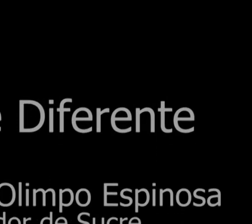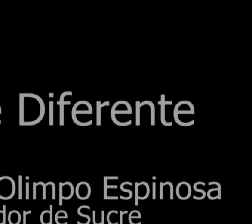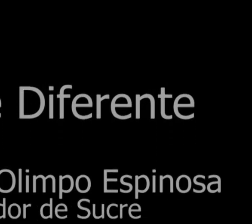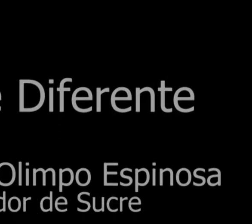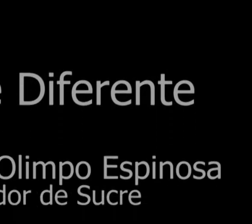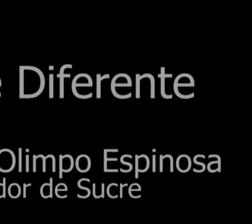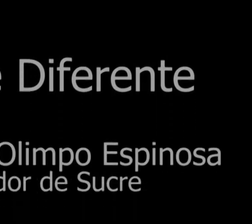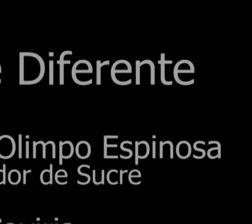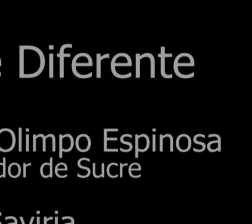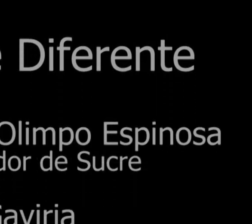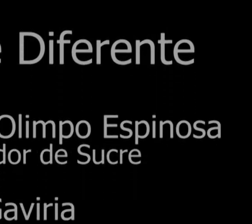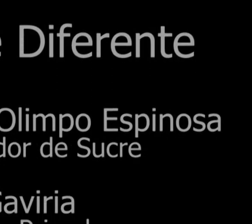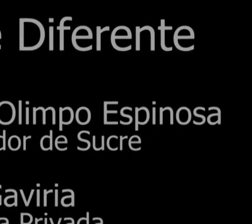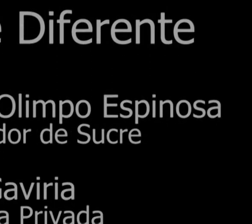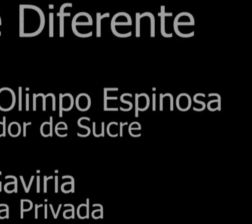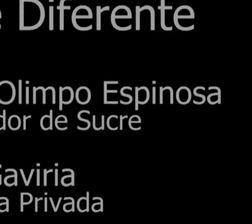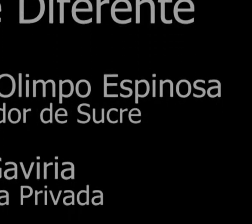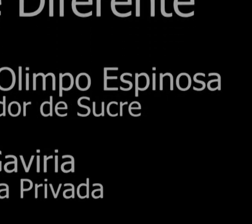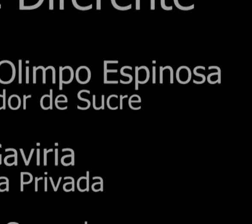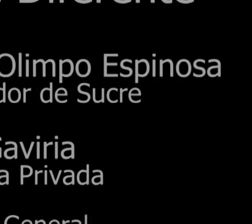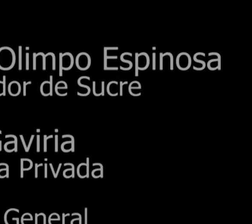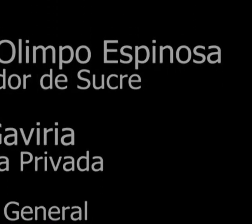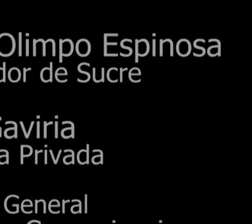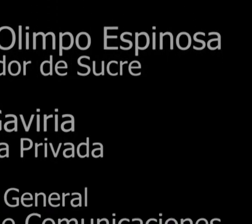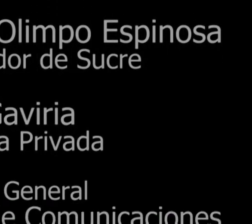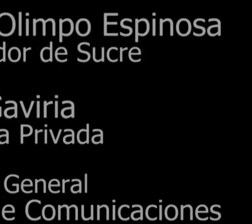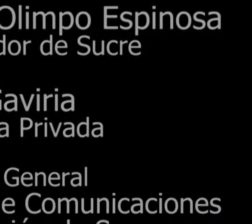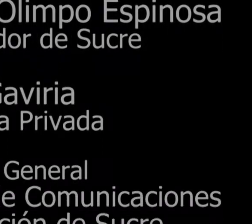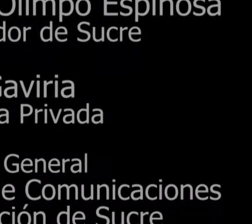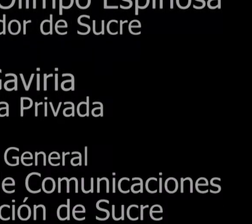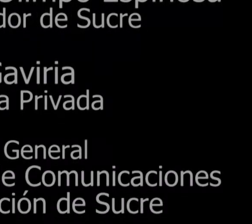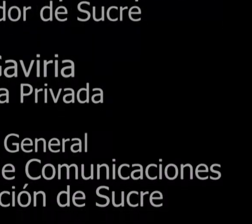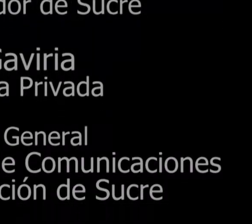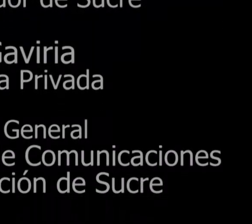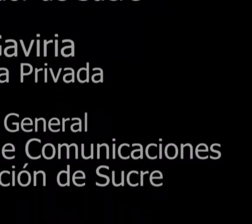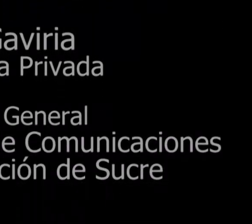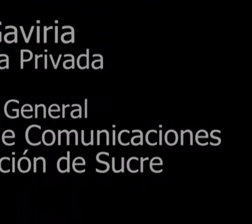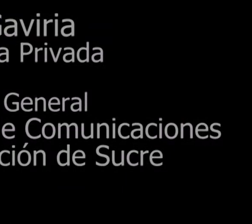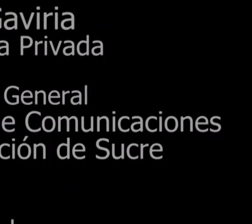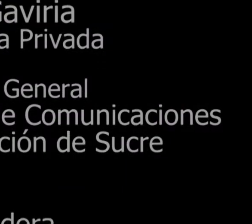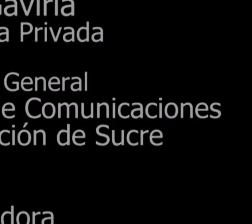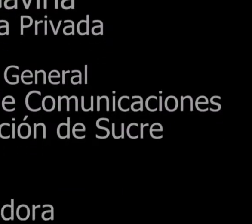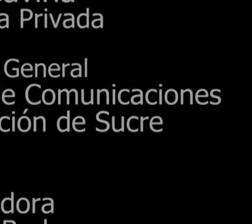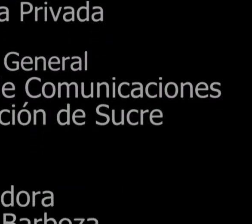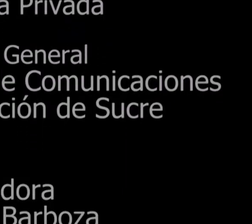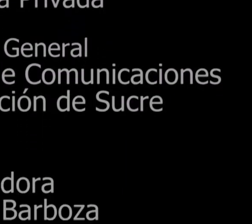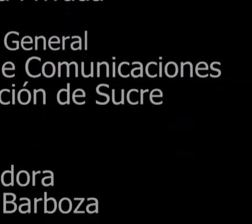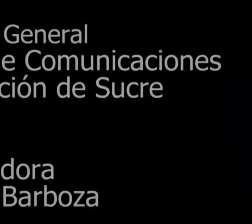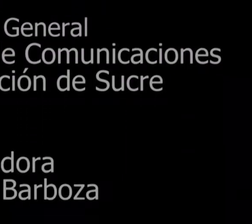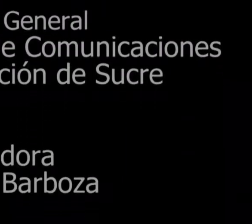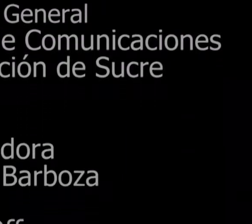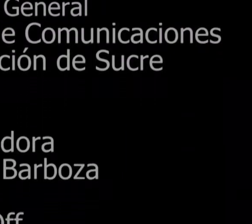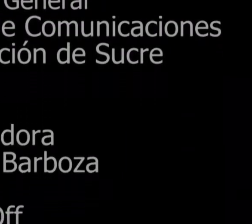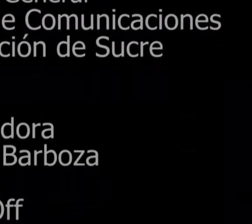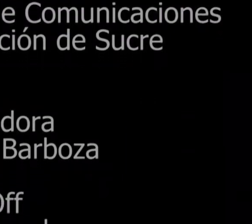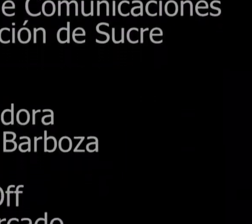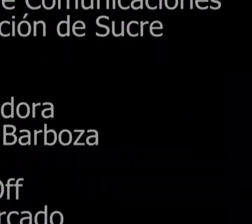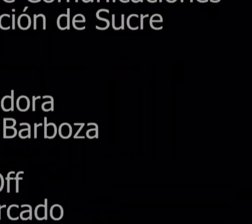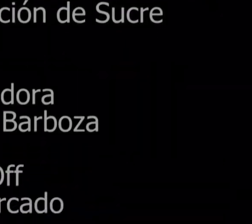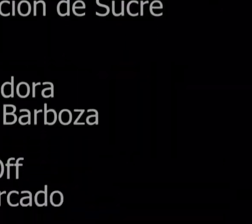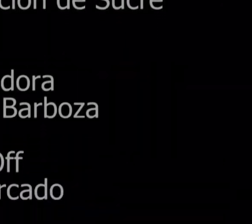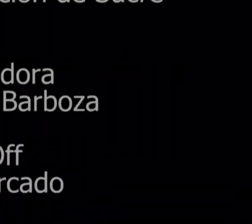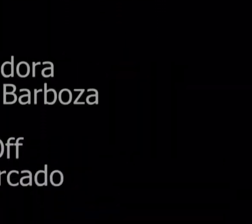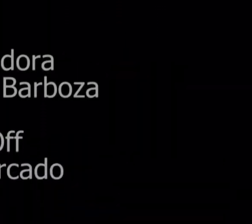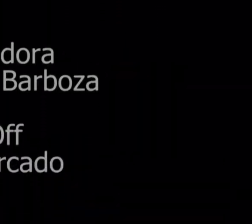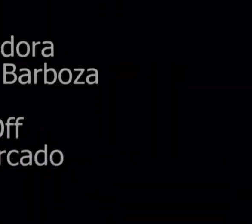más hermosos del mundo y que esta región realmente tiene con qué. Sus yabolines, sus bolitas de leche, bollos de maíz, la yuca con